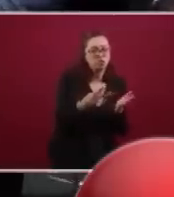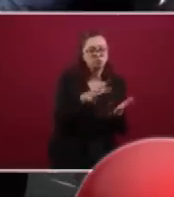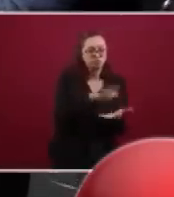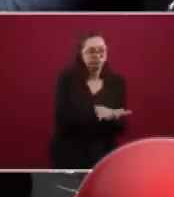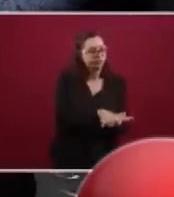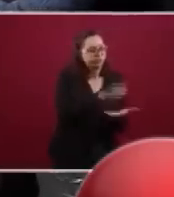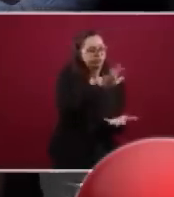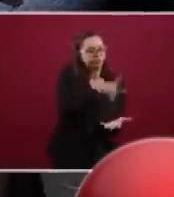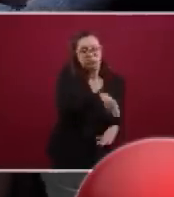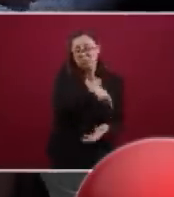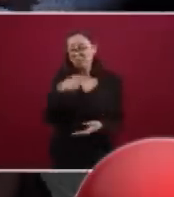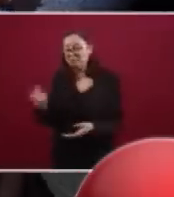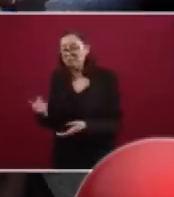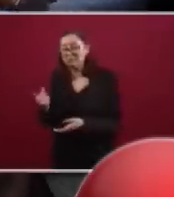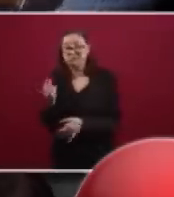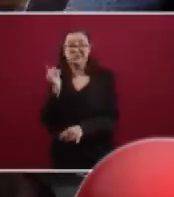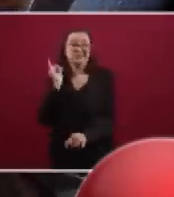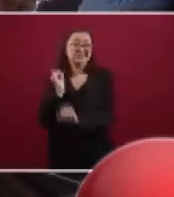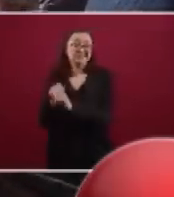hay